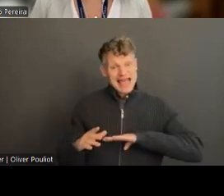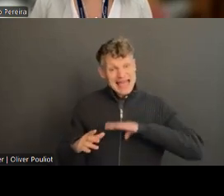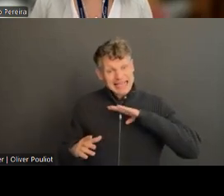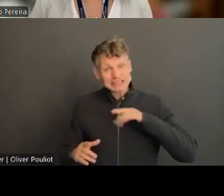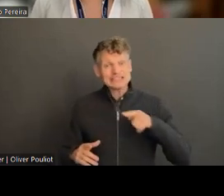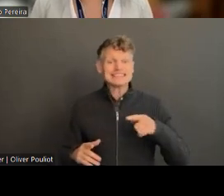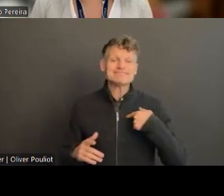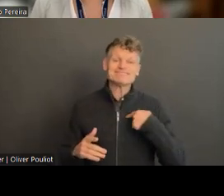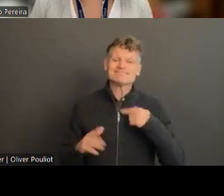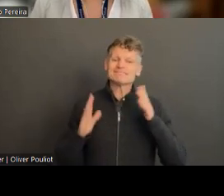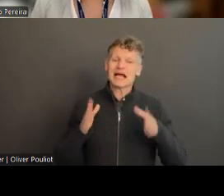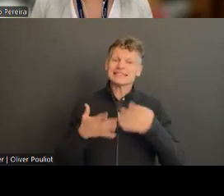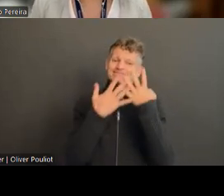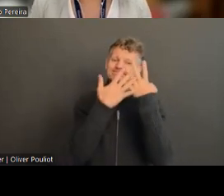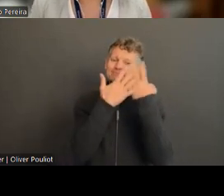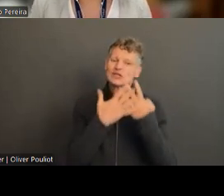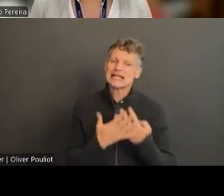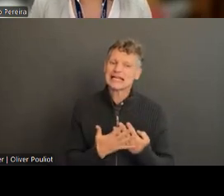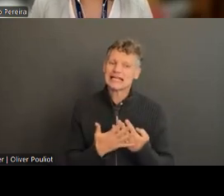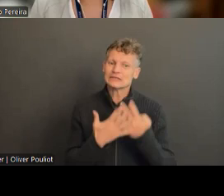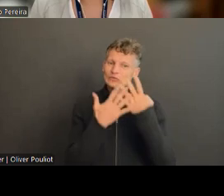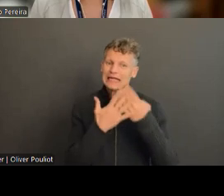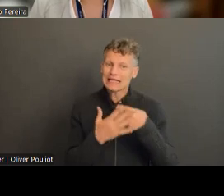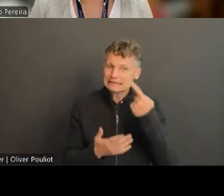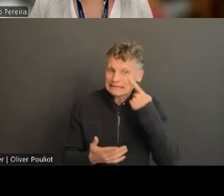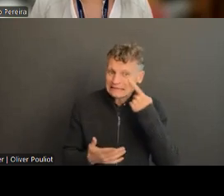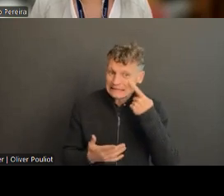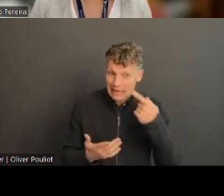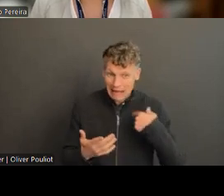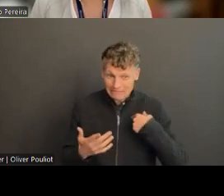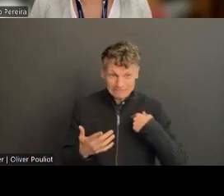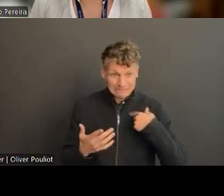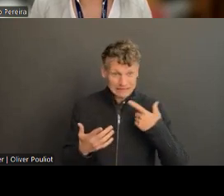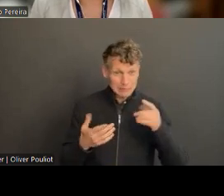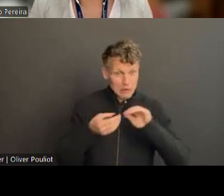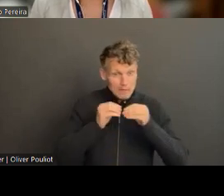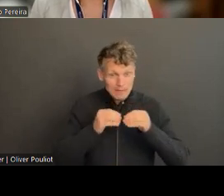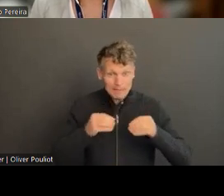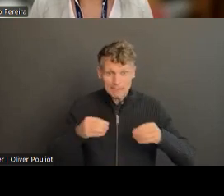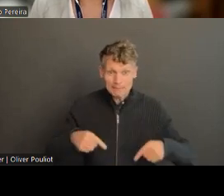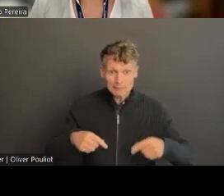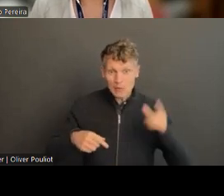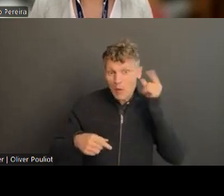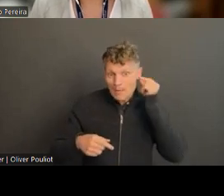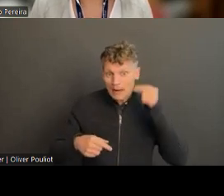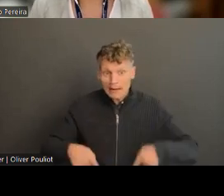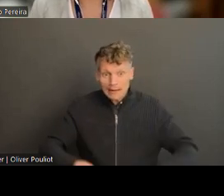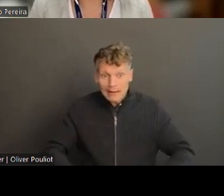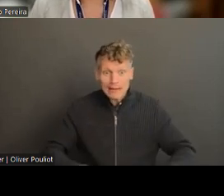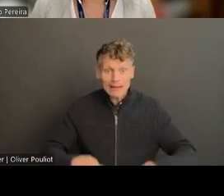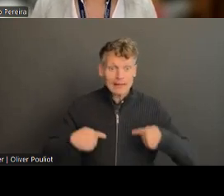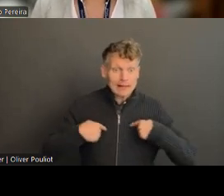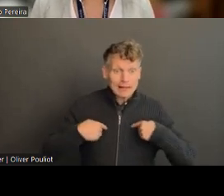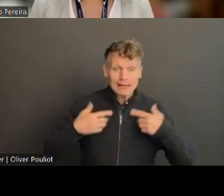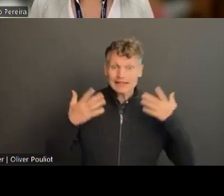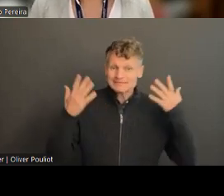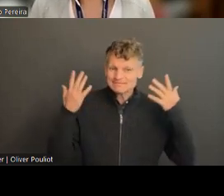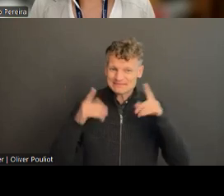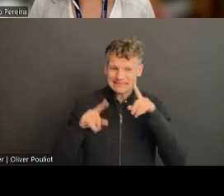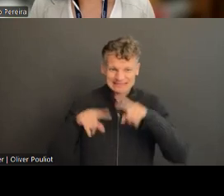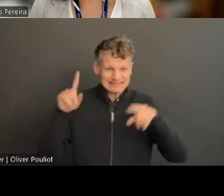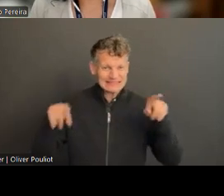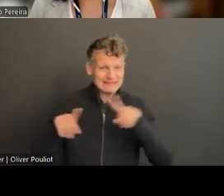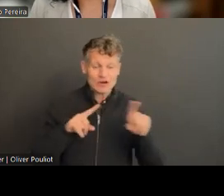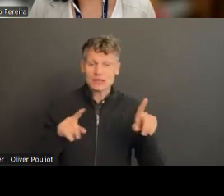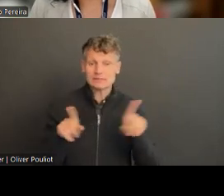pruebas con vacunas, perdón, contra virus de papiloma humano en niñas y niños en edad escolar. Y